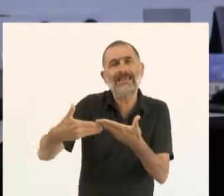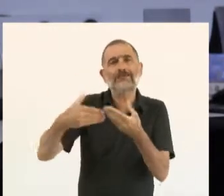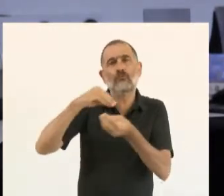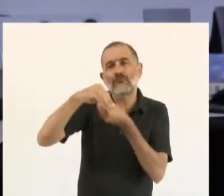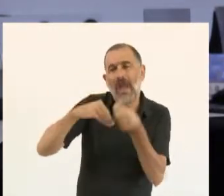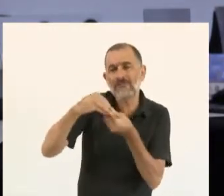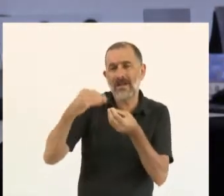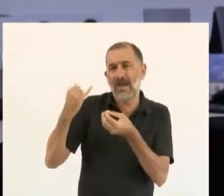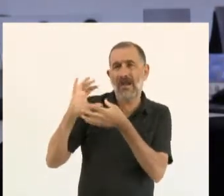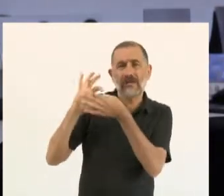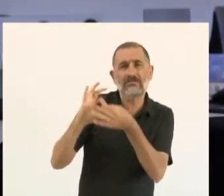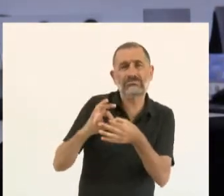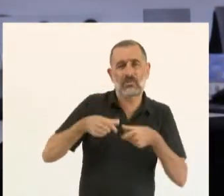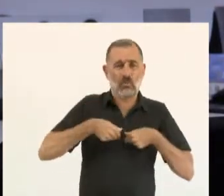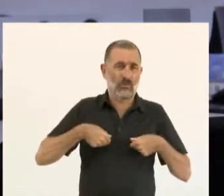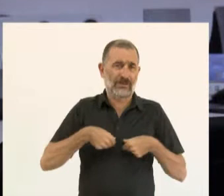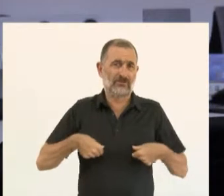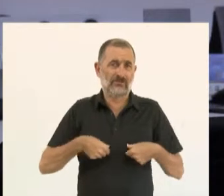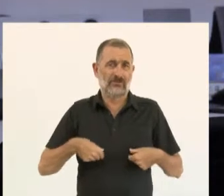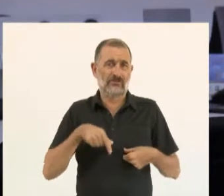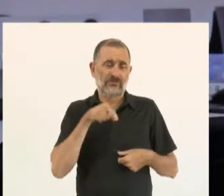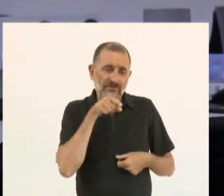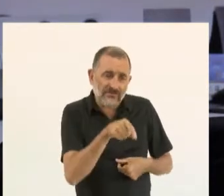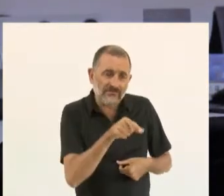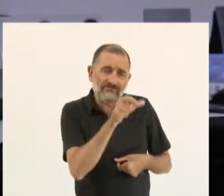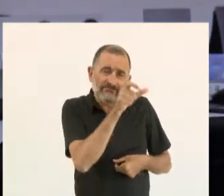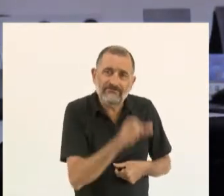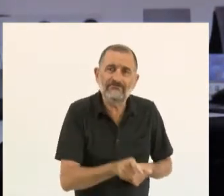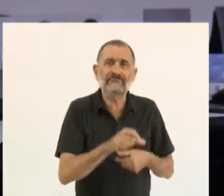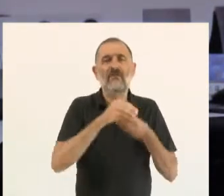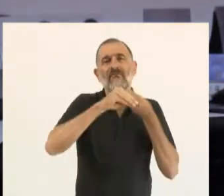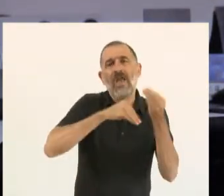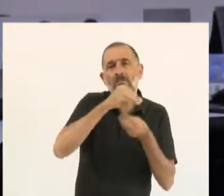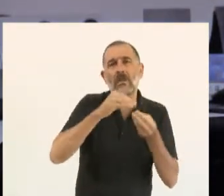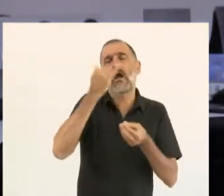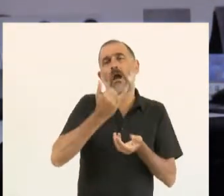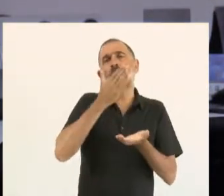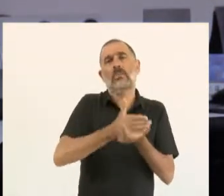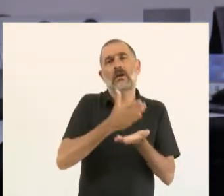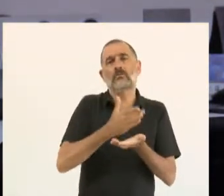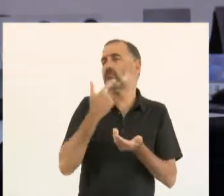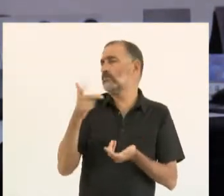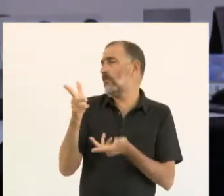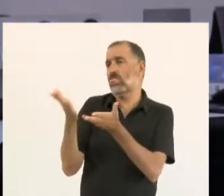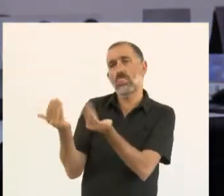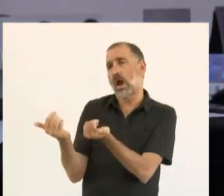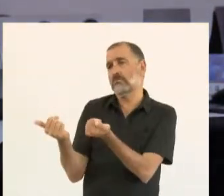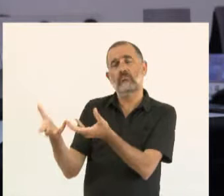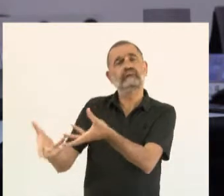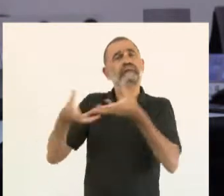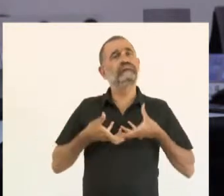esa familia o esa comunidad tiene el derecho de solicitarlo y darle el lugar que